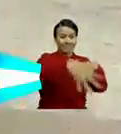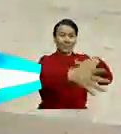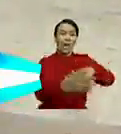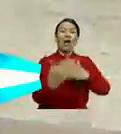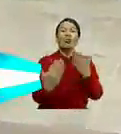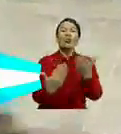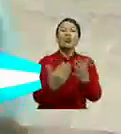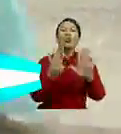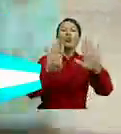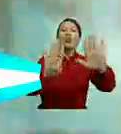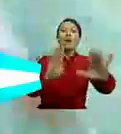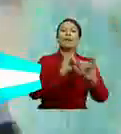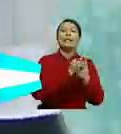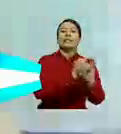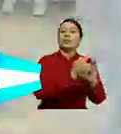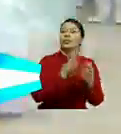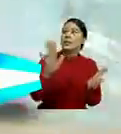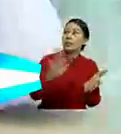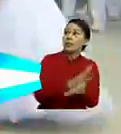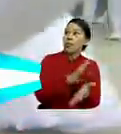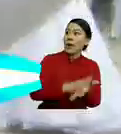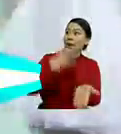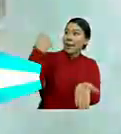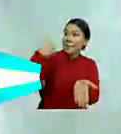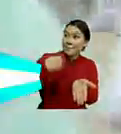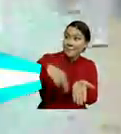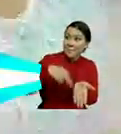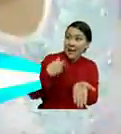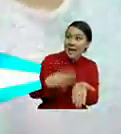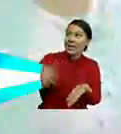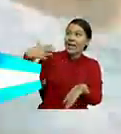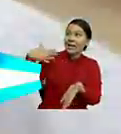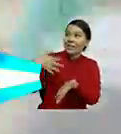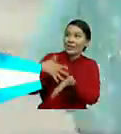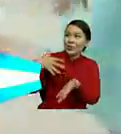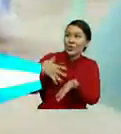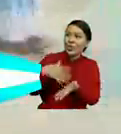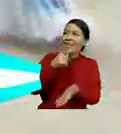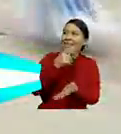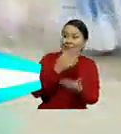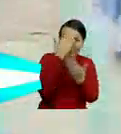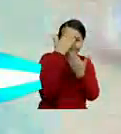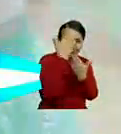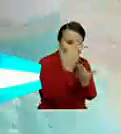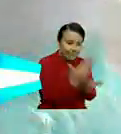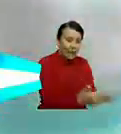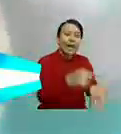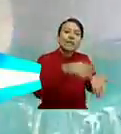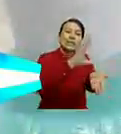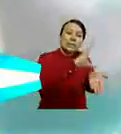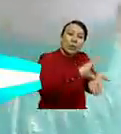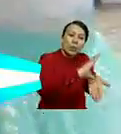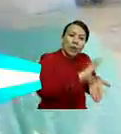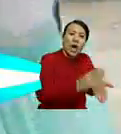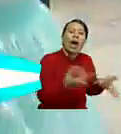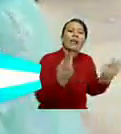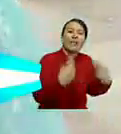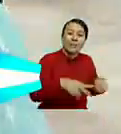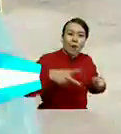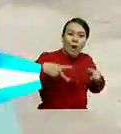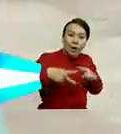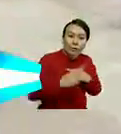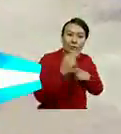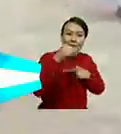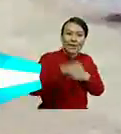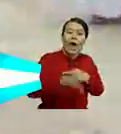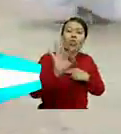instituciones educativas, academias de danza, estudiantes, que son los que le rinden homenaje a la ciudad, y arrancaremos ya mismo por 9